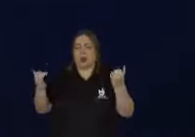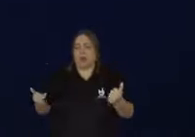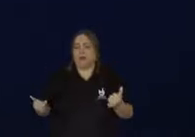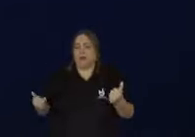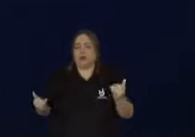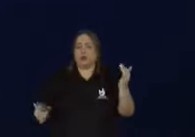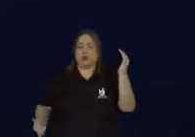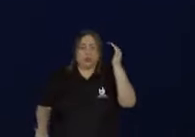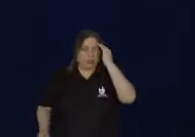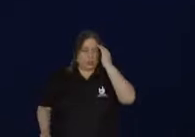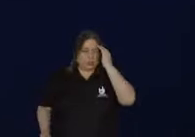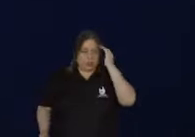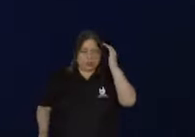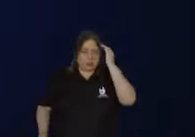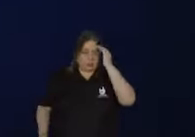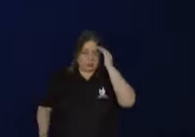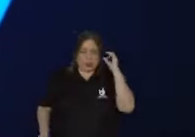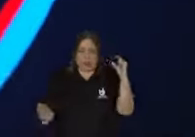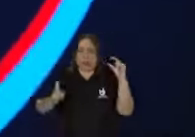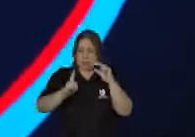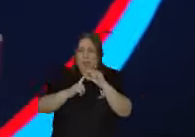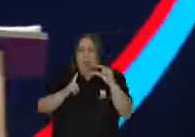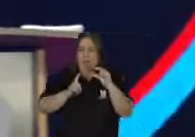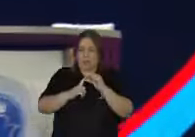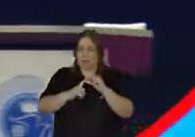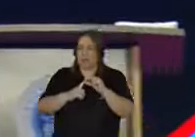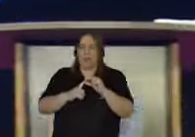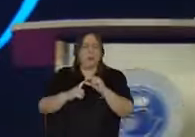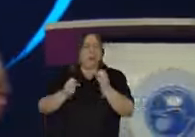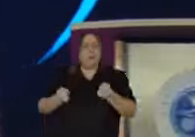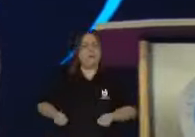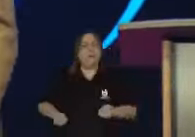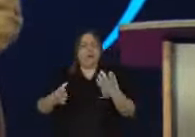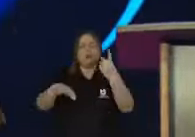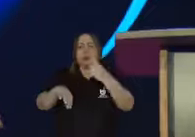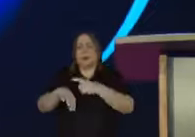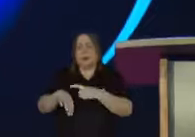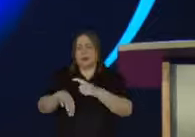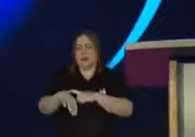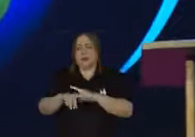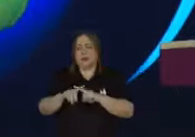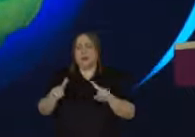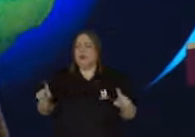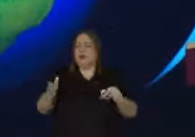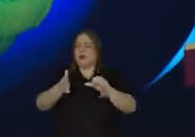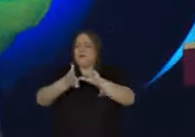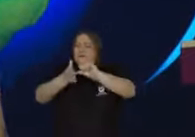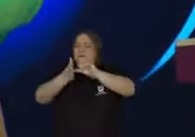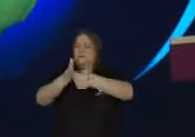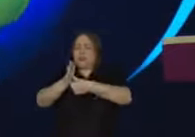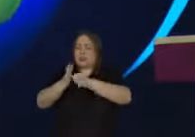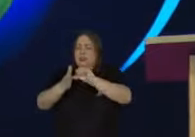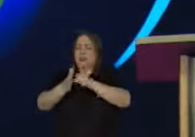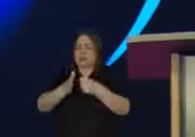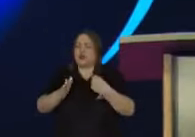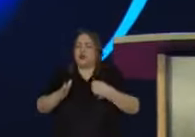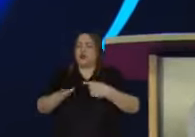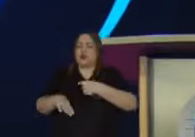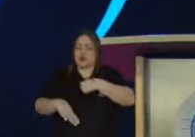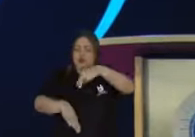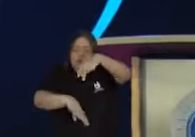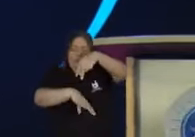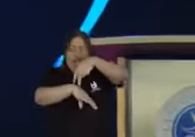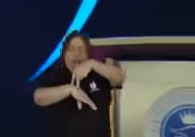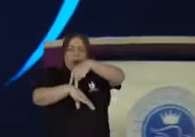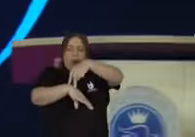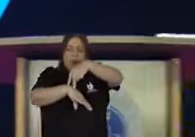seguramente, estoy convencido, palabras en esta línea han sido dadas muchas veces, pero eso nos enfatiza que estamos parados firmes frente al